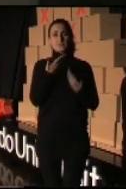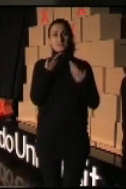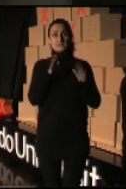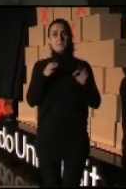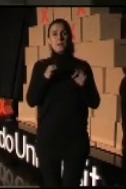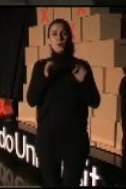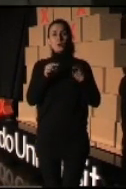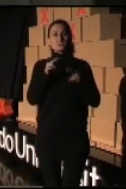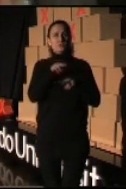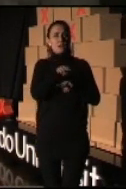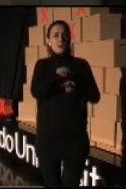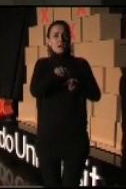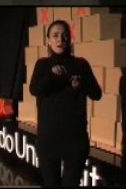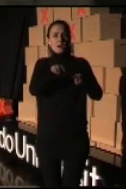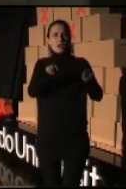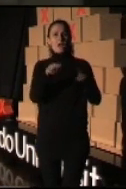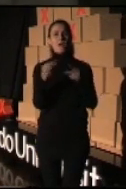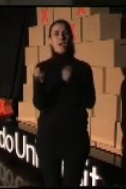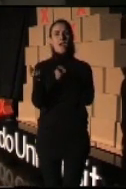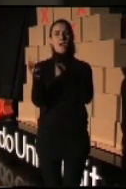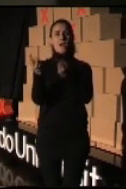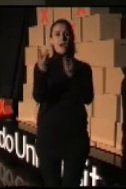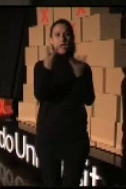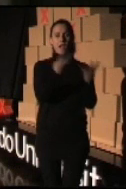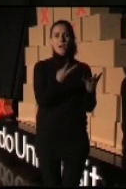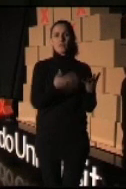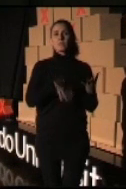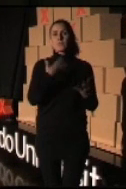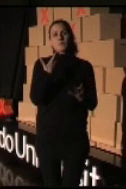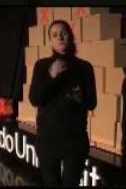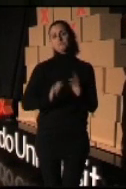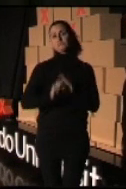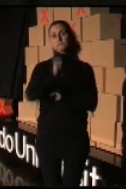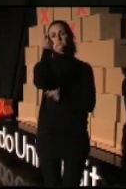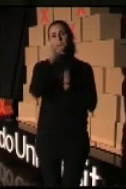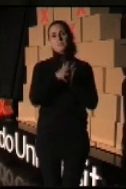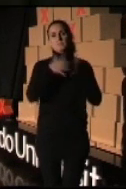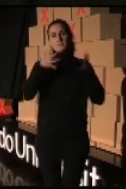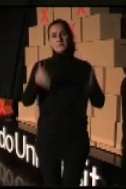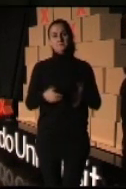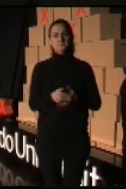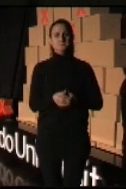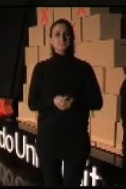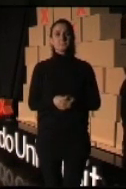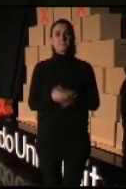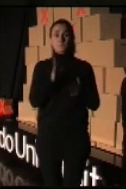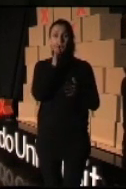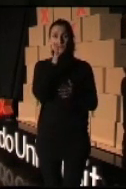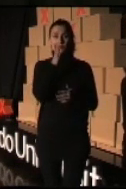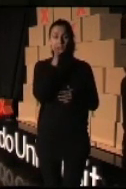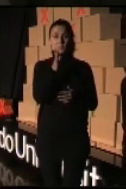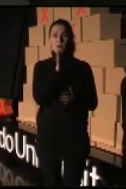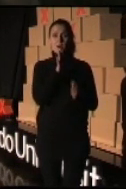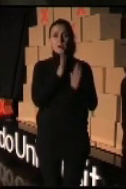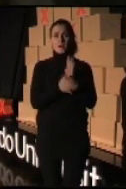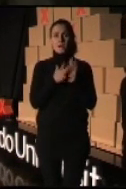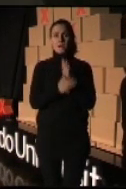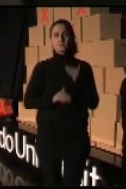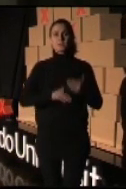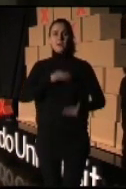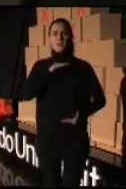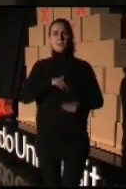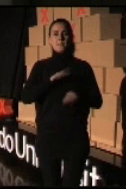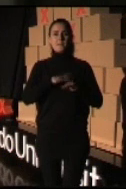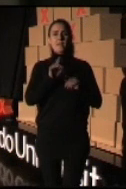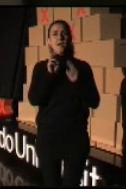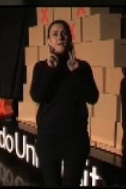en todo momento a cada una de las personas, nuestra probabilidad de éxito es mayor. Esta es la razón por la cual esta capacidad de